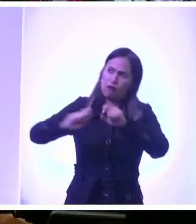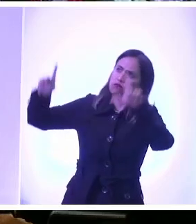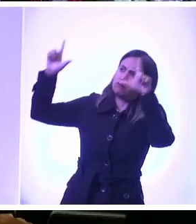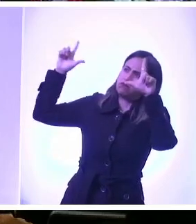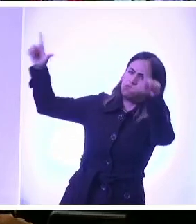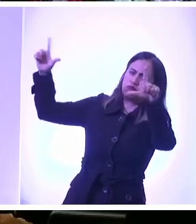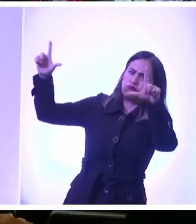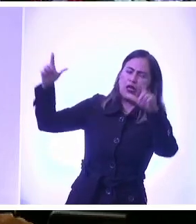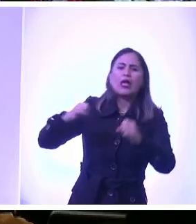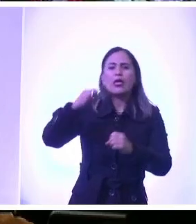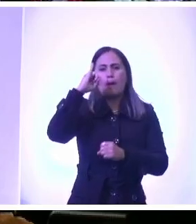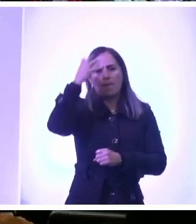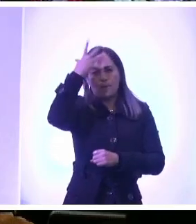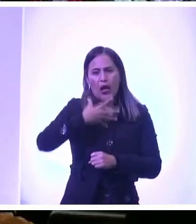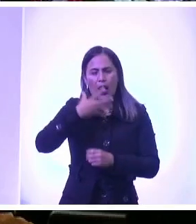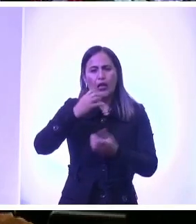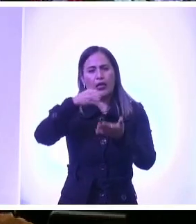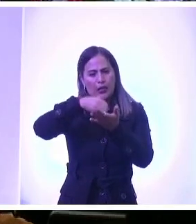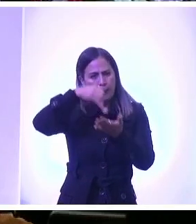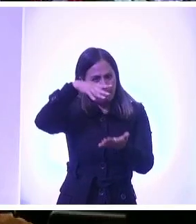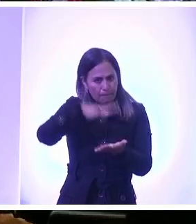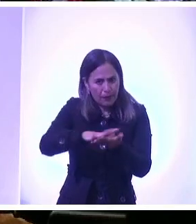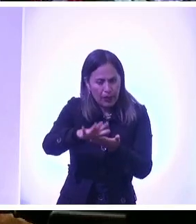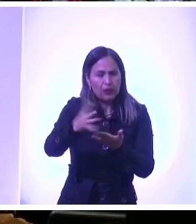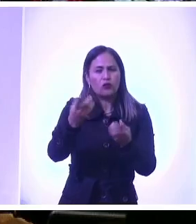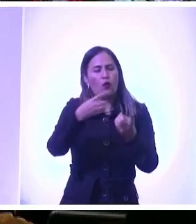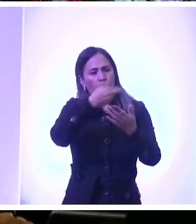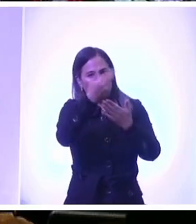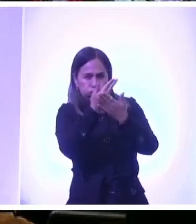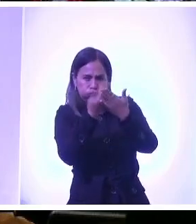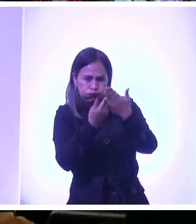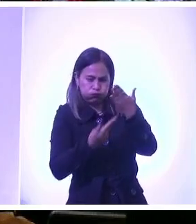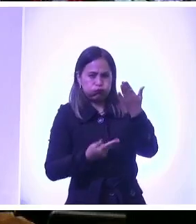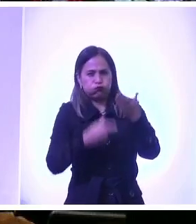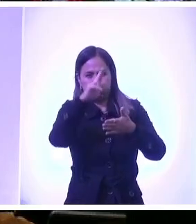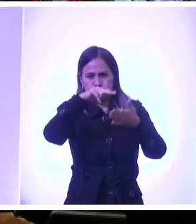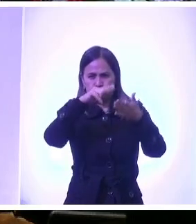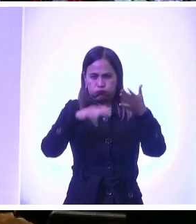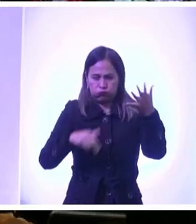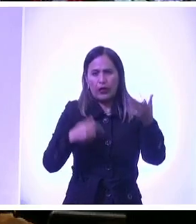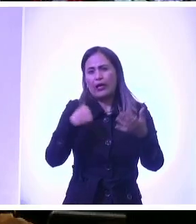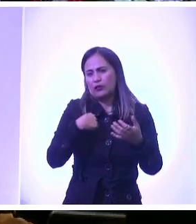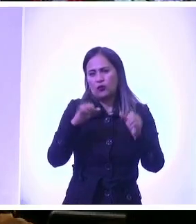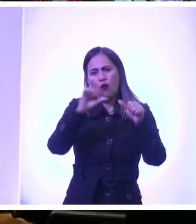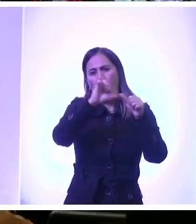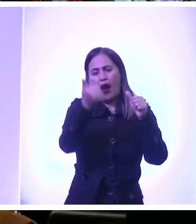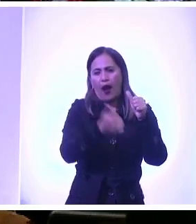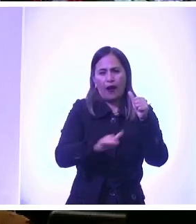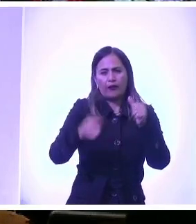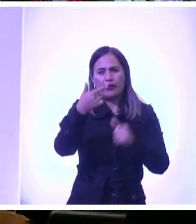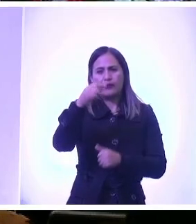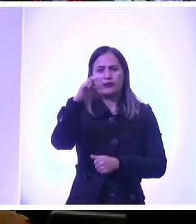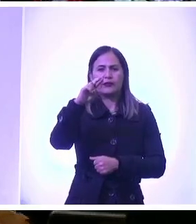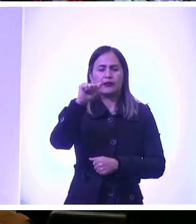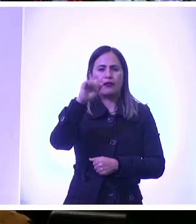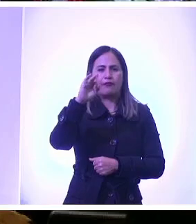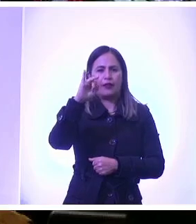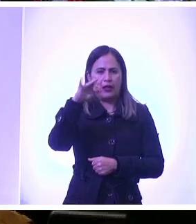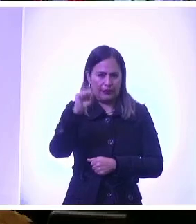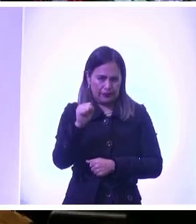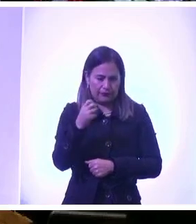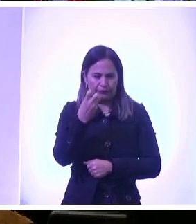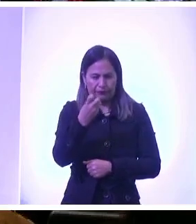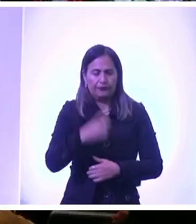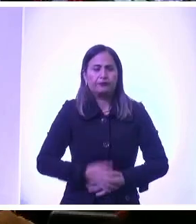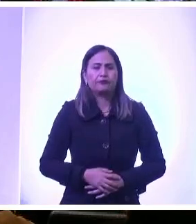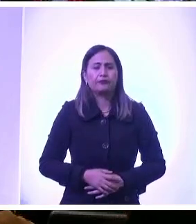tenga que ver con imagen con impresos con diseño etcétera ahí tiene que ver con la cámara de artes gráficas que es un gremio a final de cuentas Pero además represento